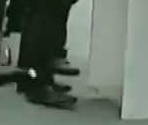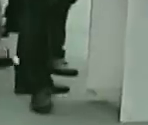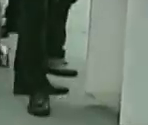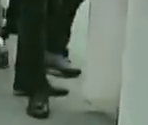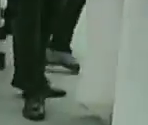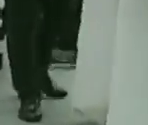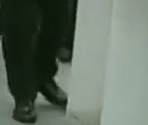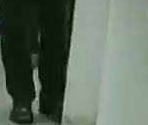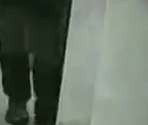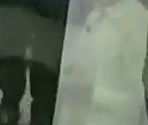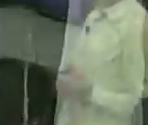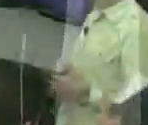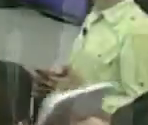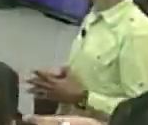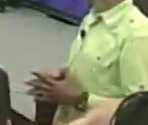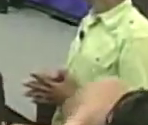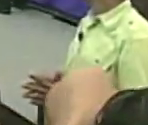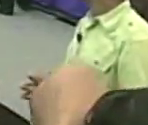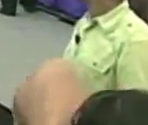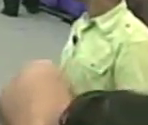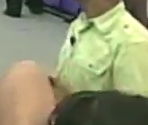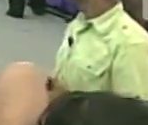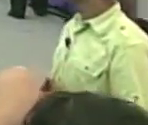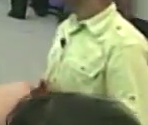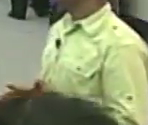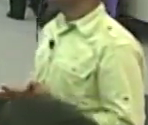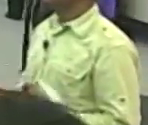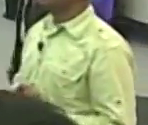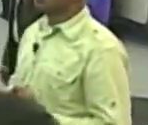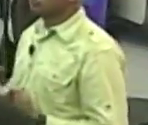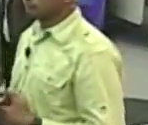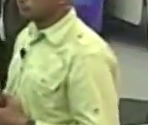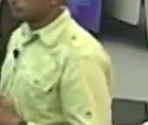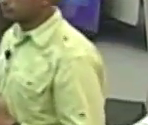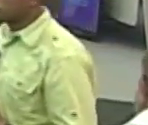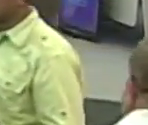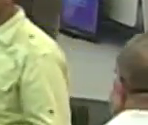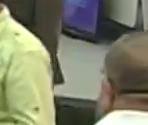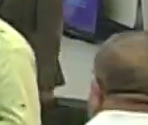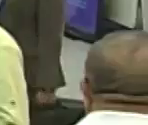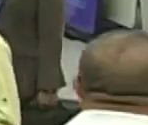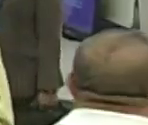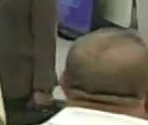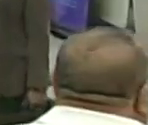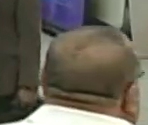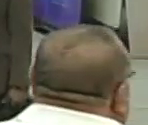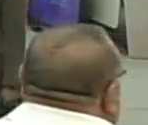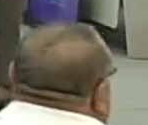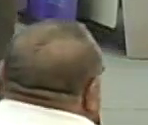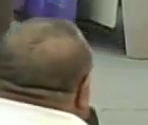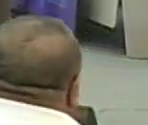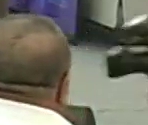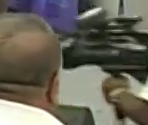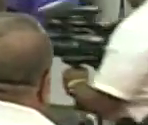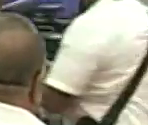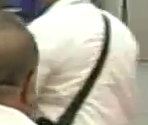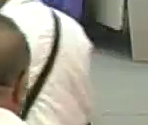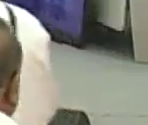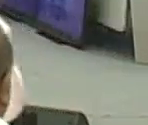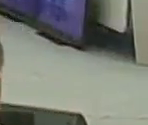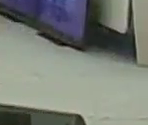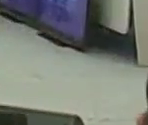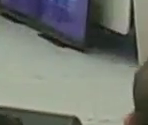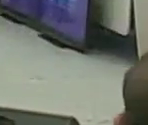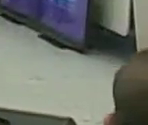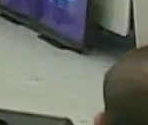inconscientemente repartiendo el amor donde bueno yo digo soy p sube vivo inmediatamente